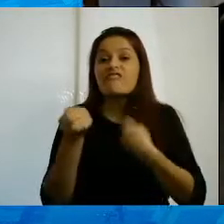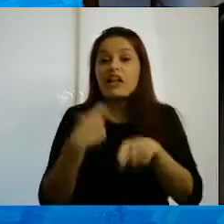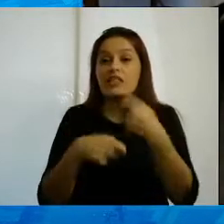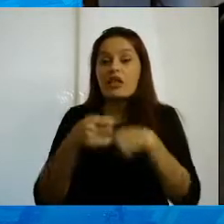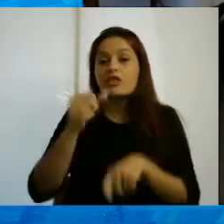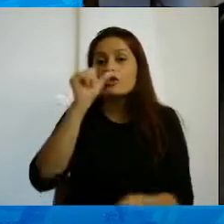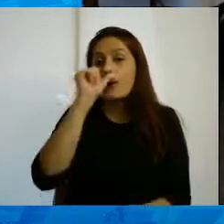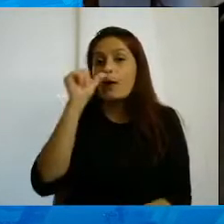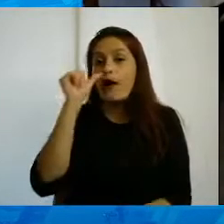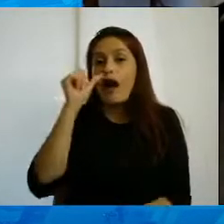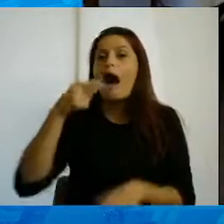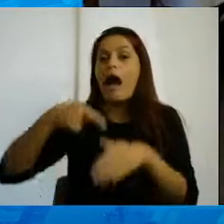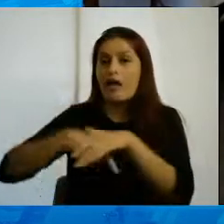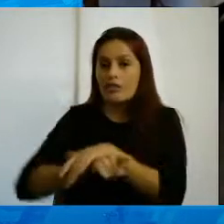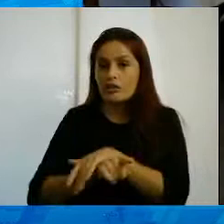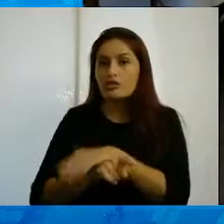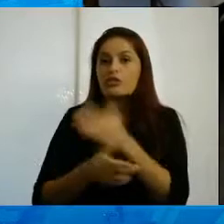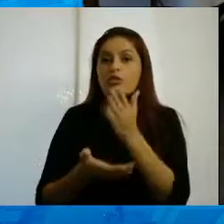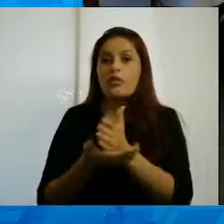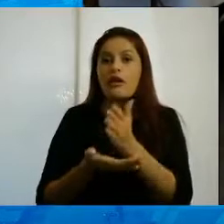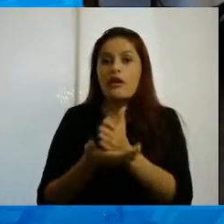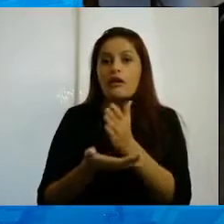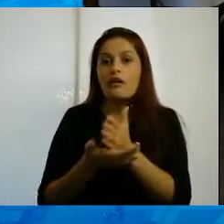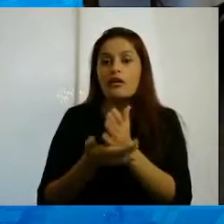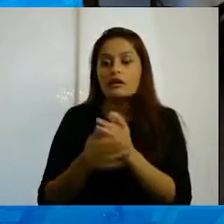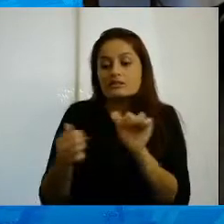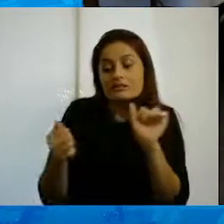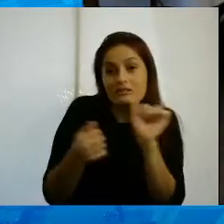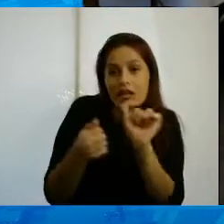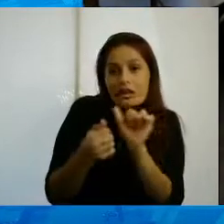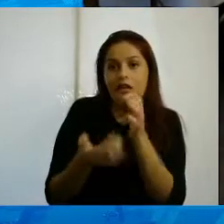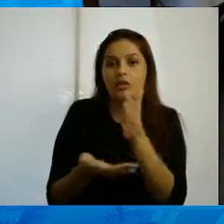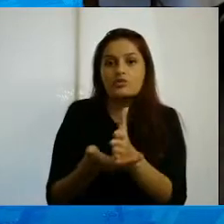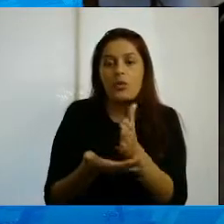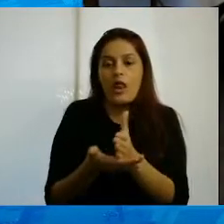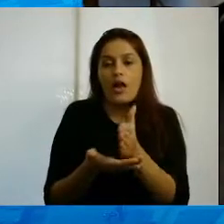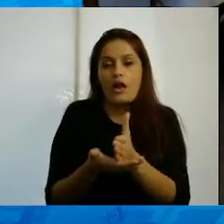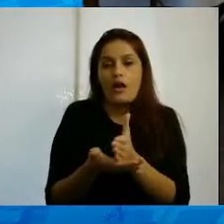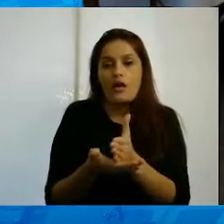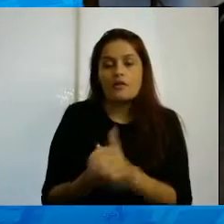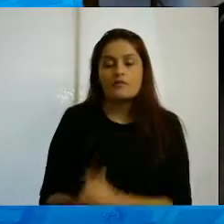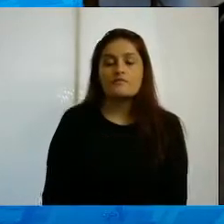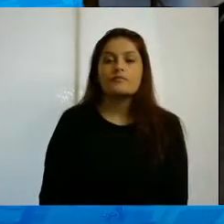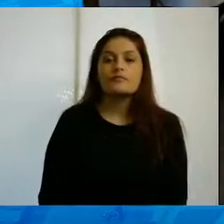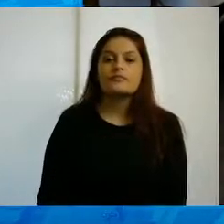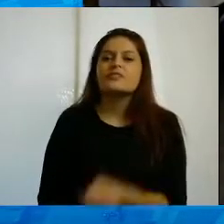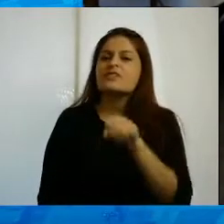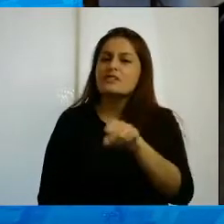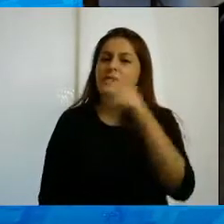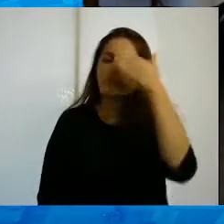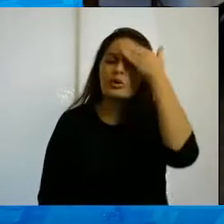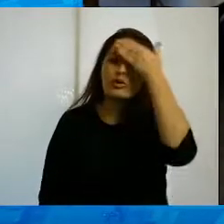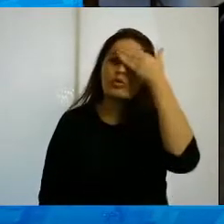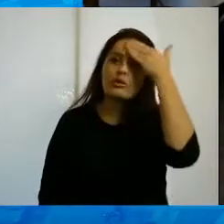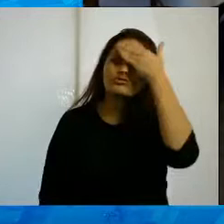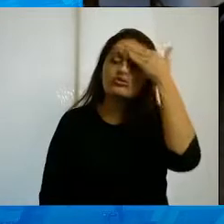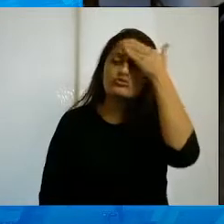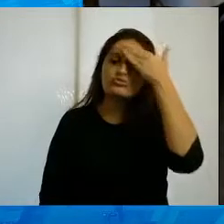drogas en los espacios que circundan los colegios, las escuelas. De tal manera que esa preocupación